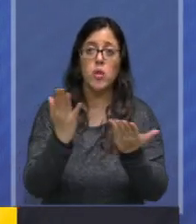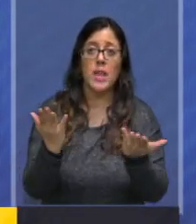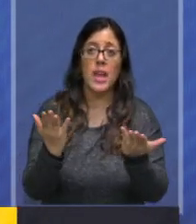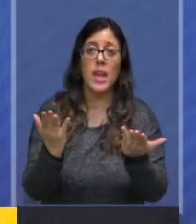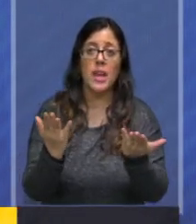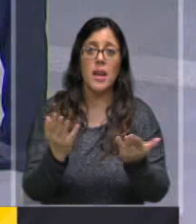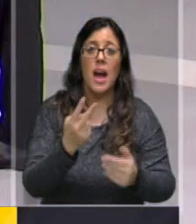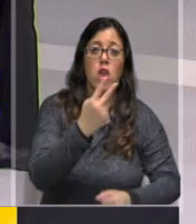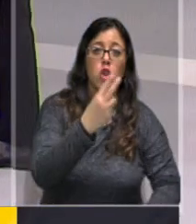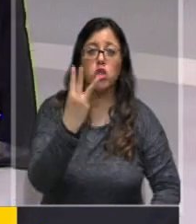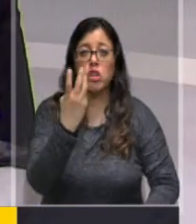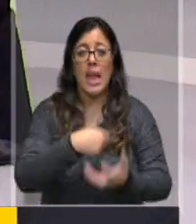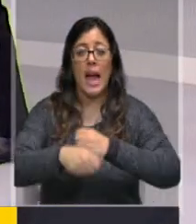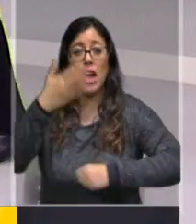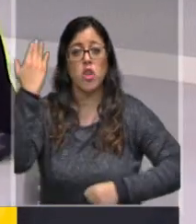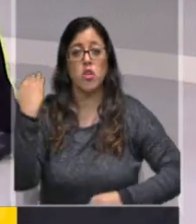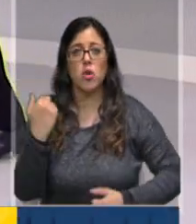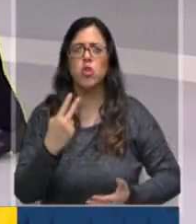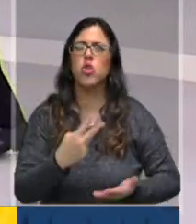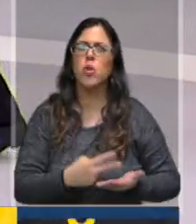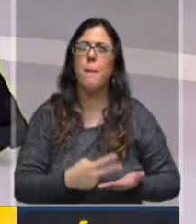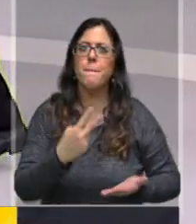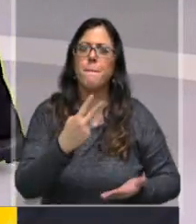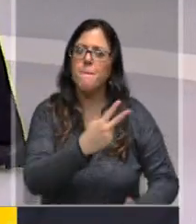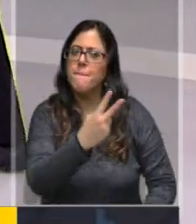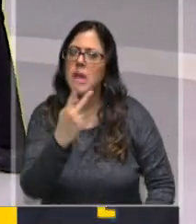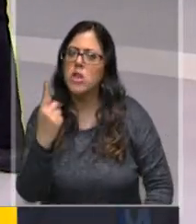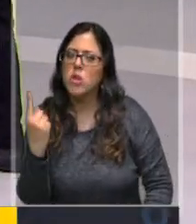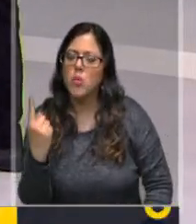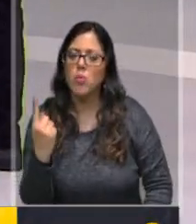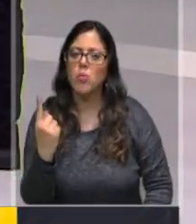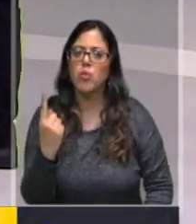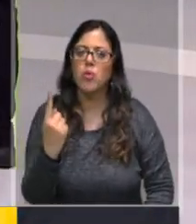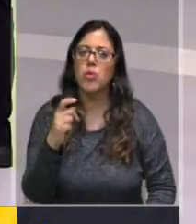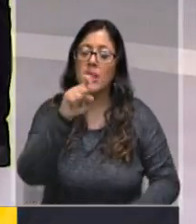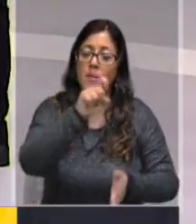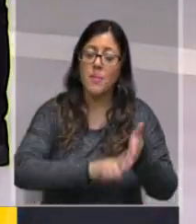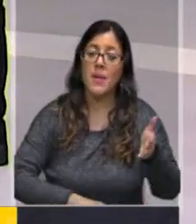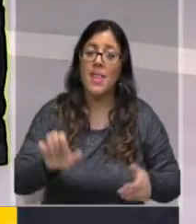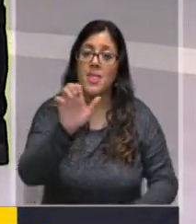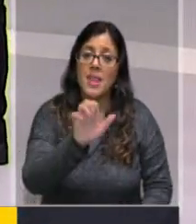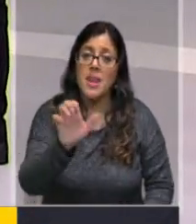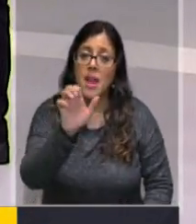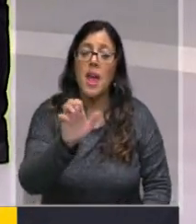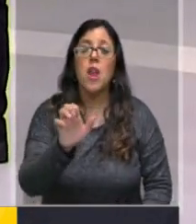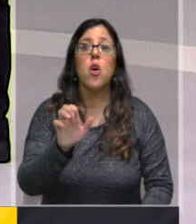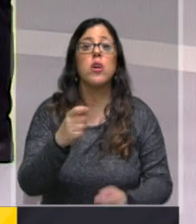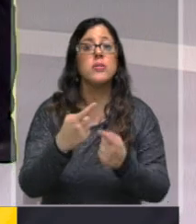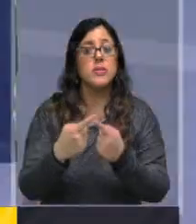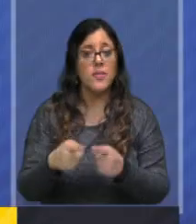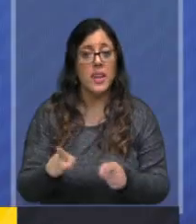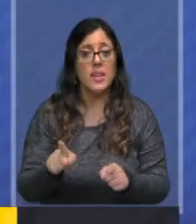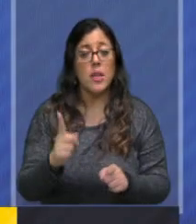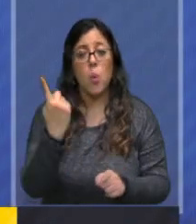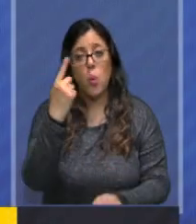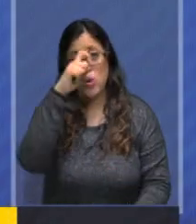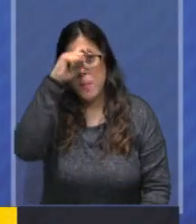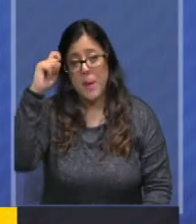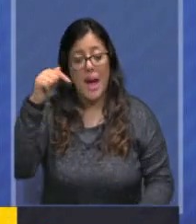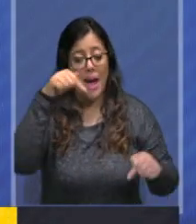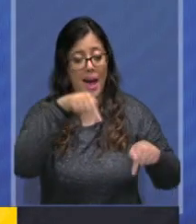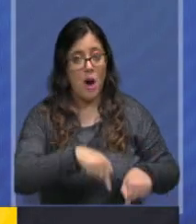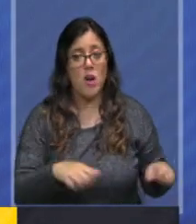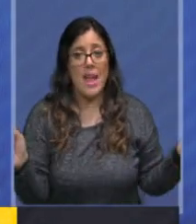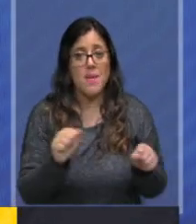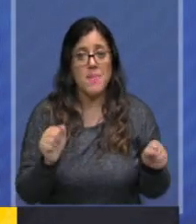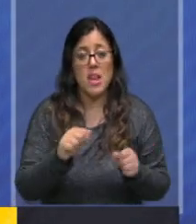hace 2 o 3 años, el año 2021, si no me equivoco, en enero, tiene alguna diferencia. Claro, uno que era verano, ahora es invierno. El de